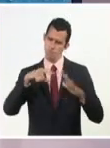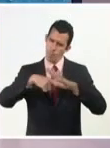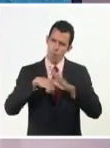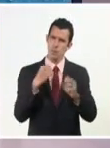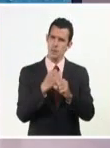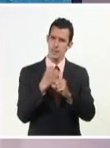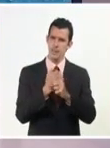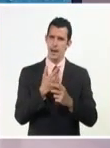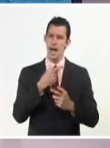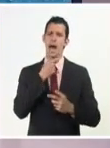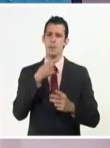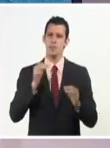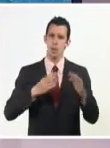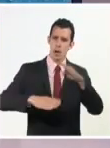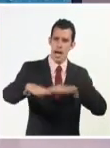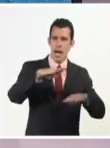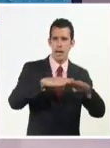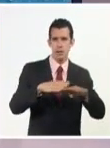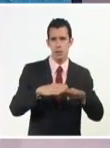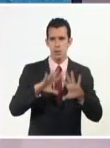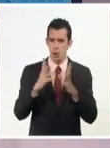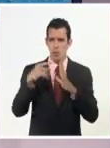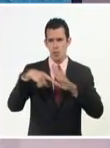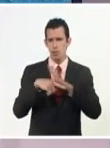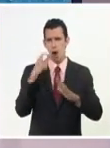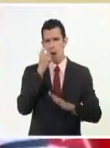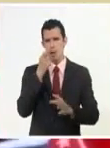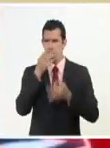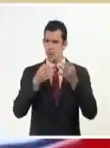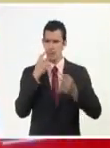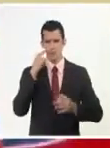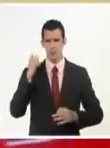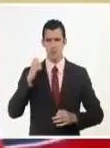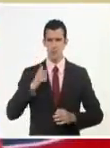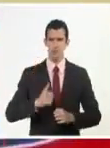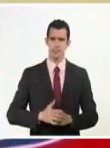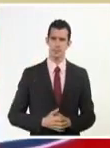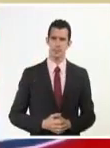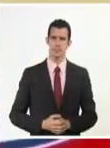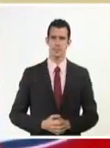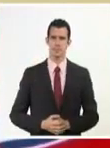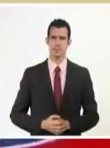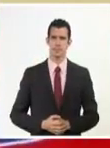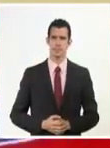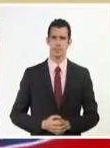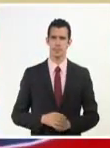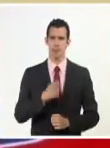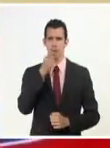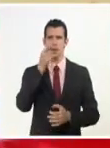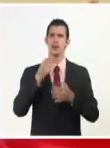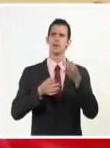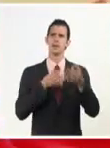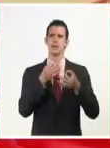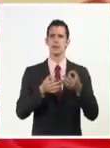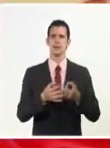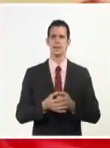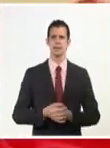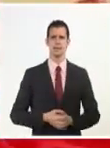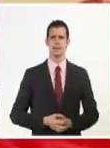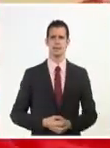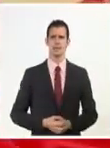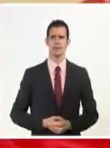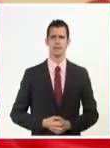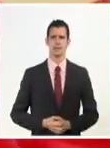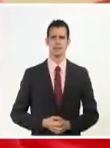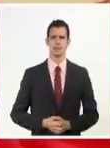nacional Nelson García ofrece sus impresiones a este noticiero. La Comisión Nacional de Natación se encuentra satisfecha con